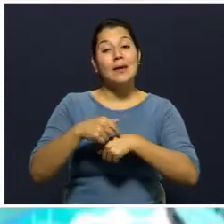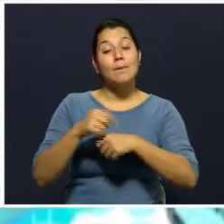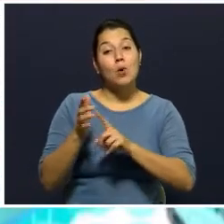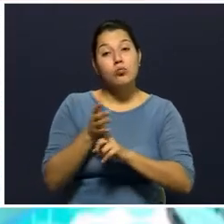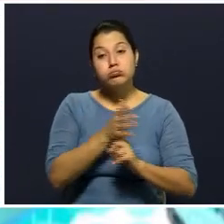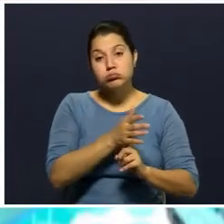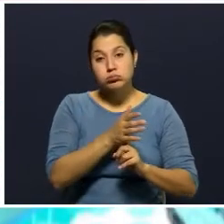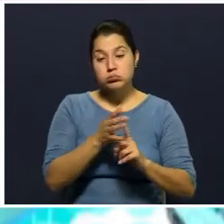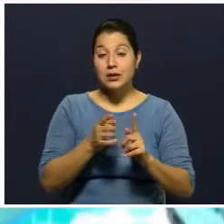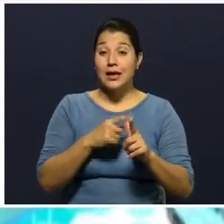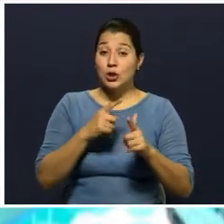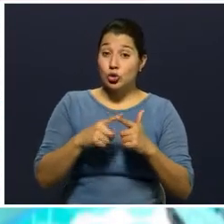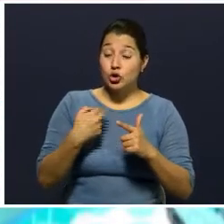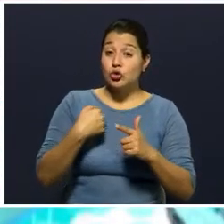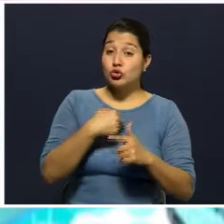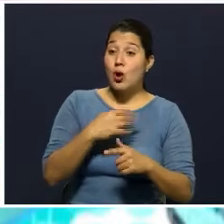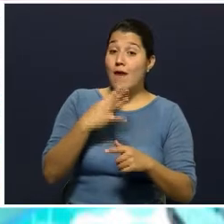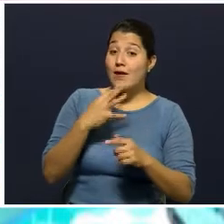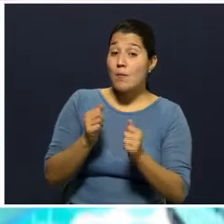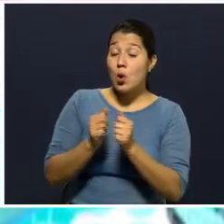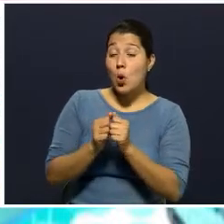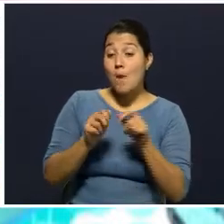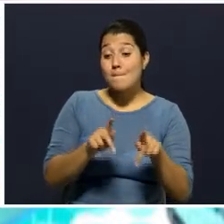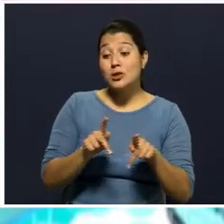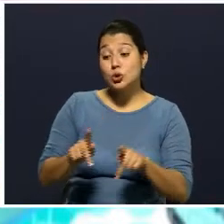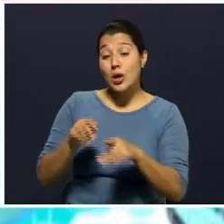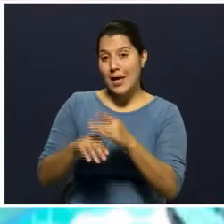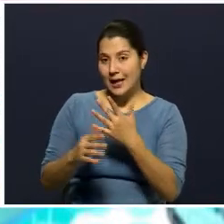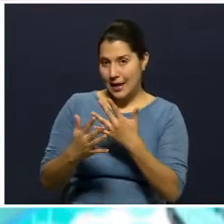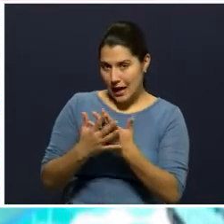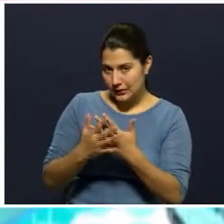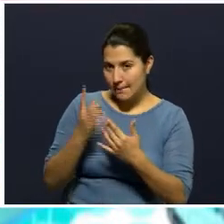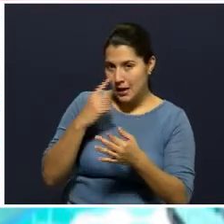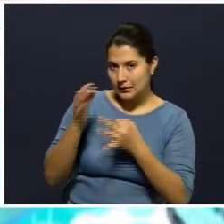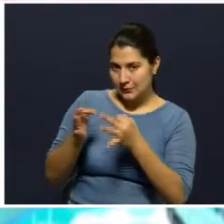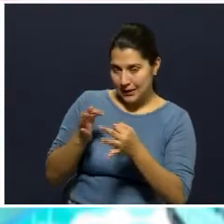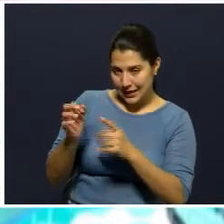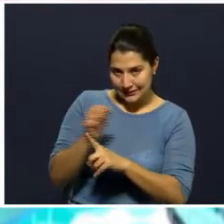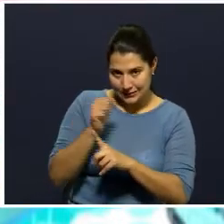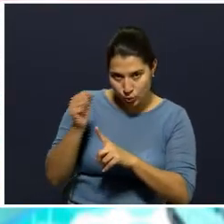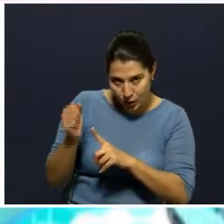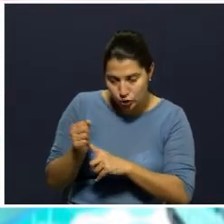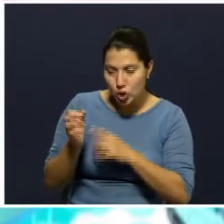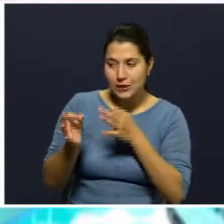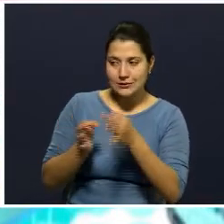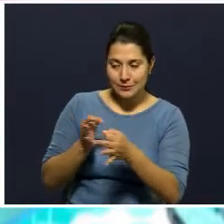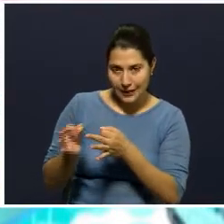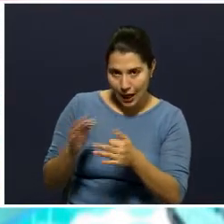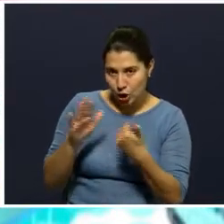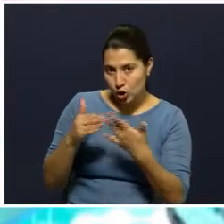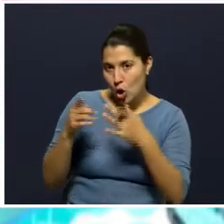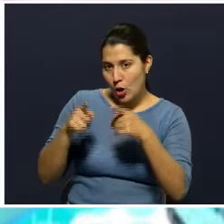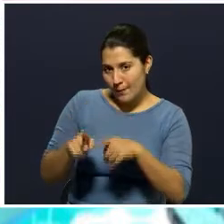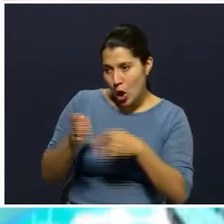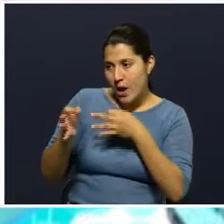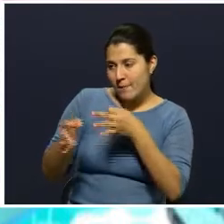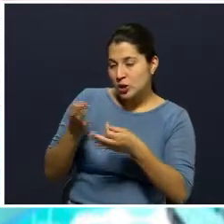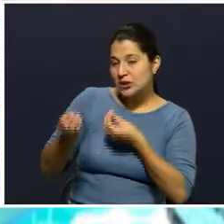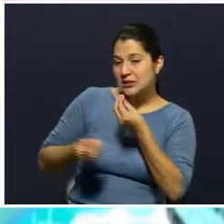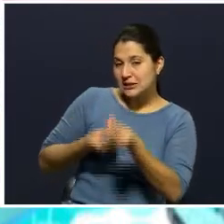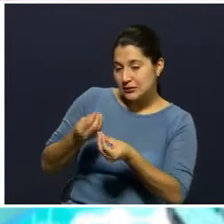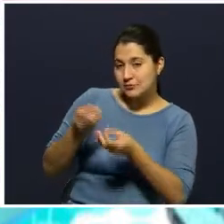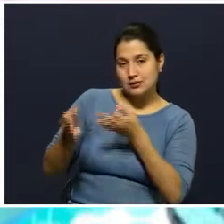lo que se hizo fue conversar, primero que nada, con la población penitenciaria de ese centro para explicarle la situación, lo que había sucedido y cómo se iba a actuar en